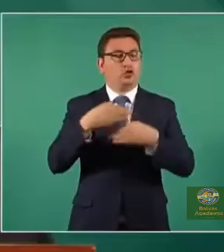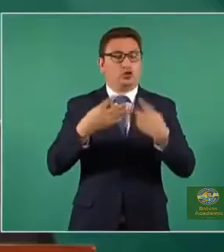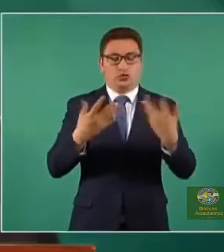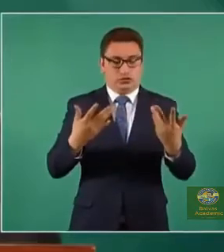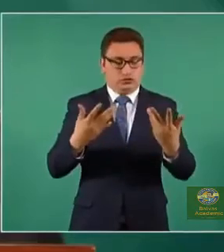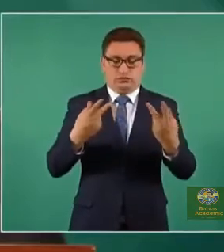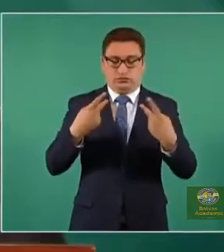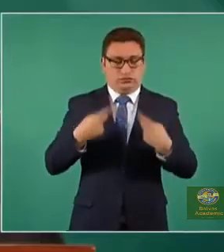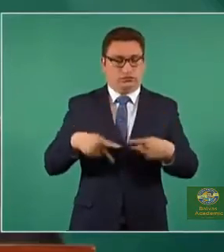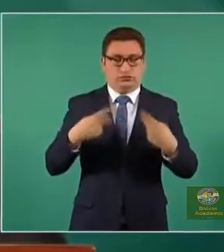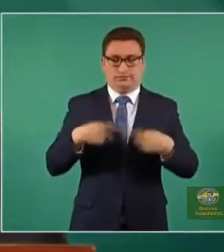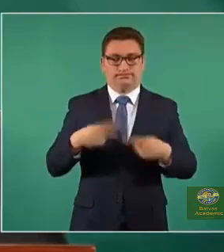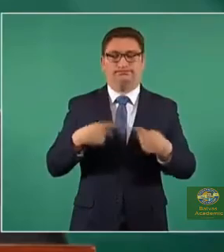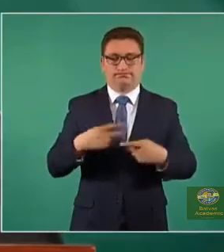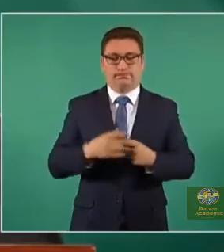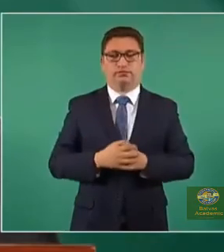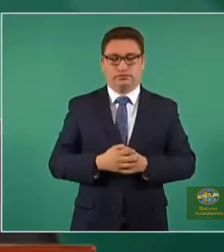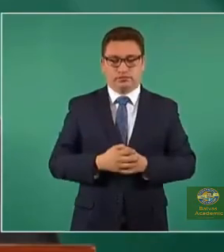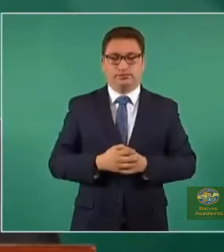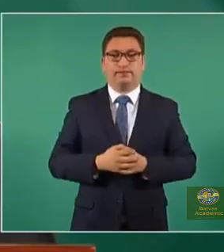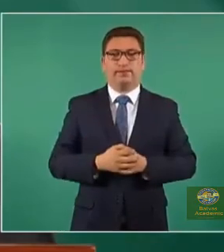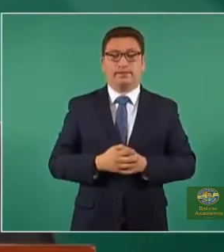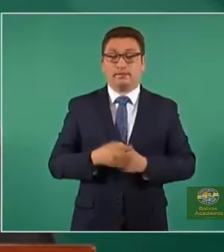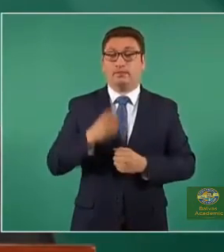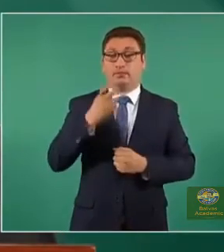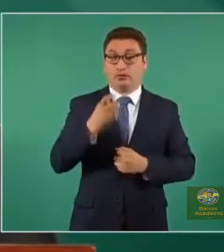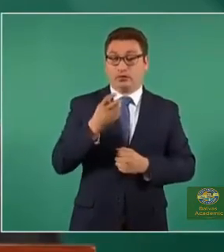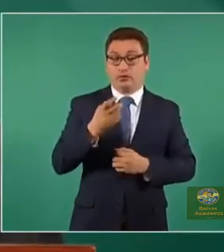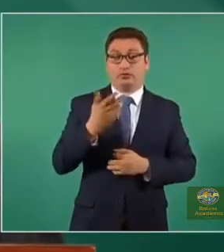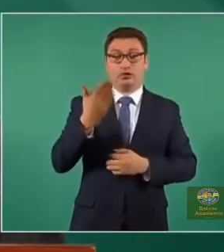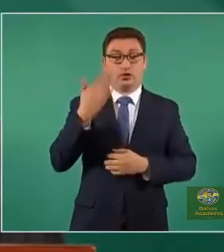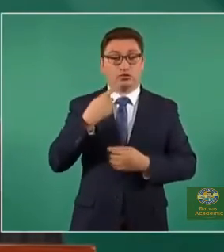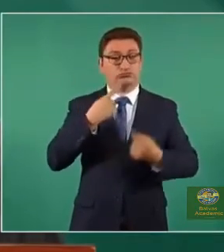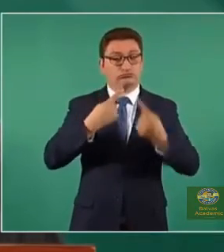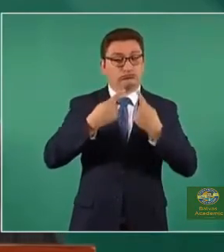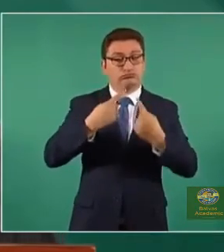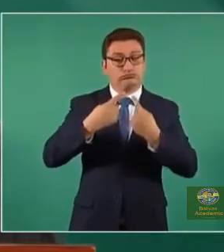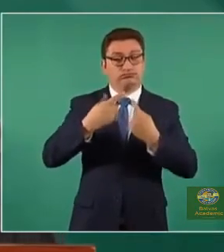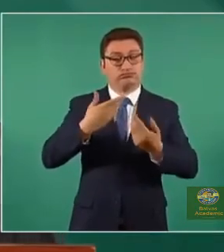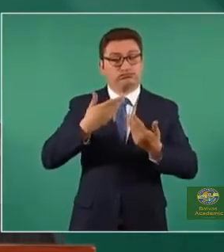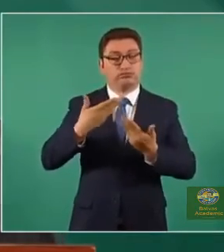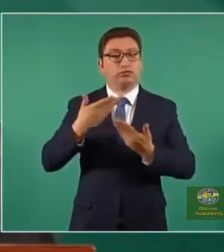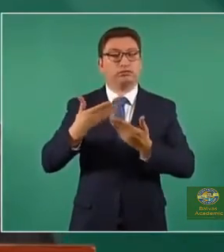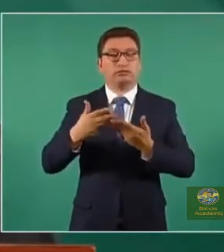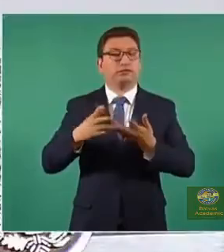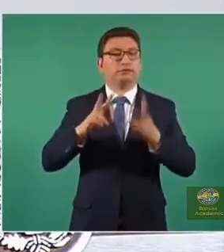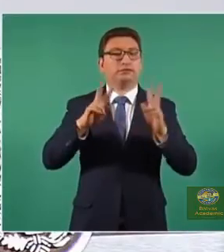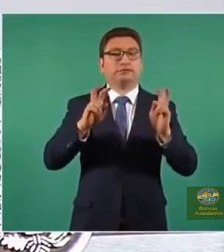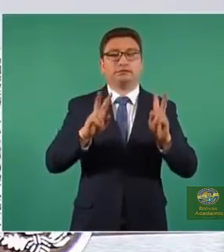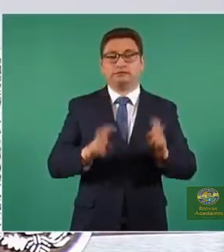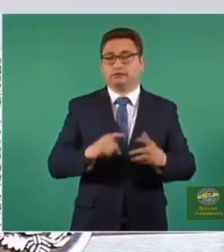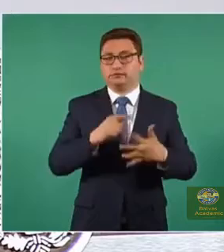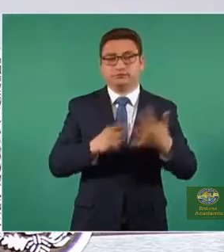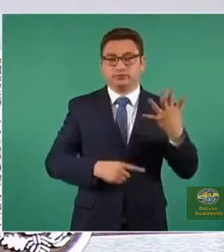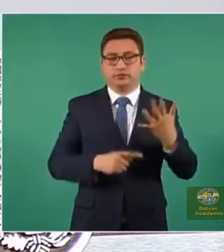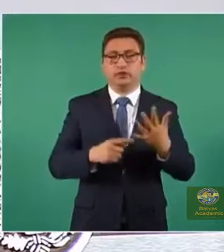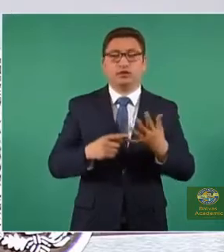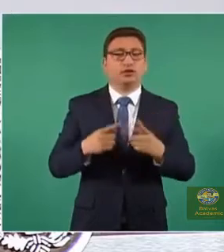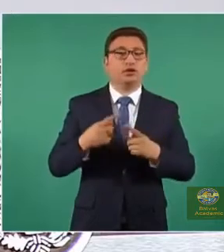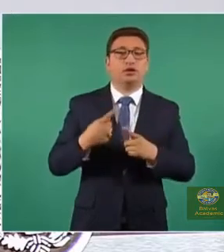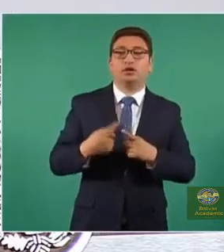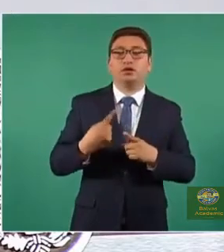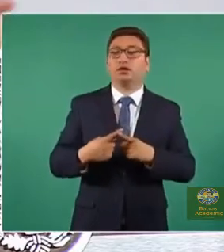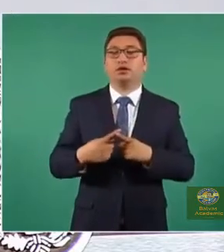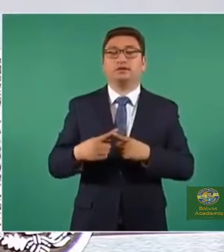escolar. Y la discusión, y esta discusión se ha dado en muchos terrenos, dejando a un lado a quienes son